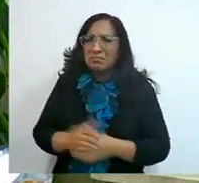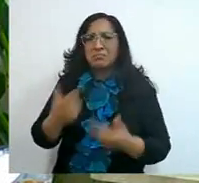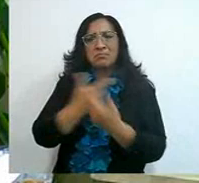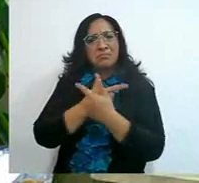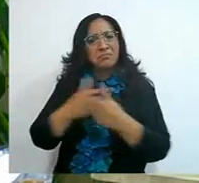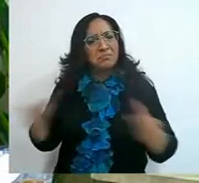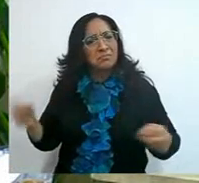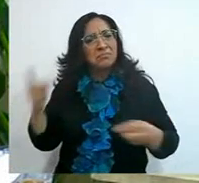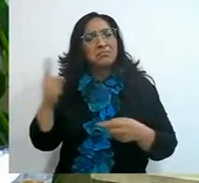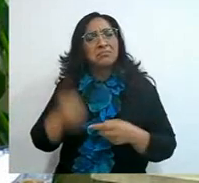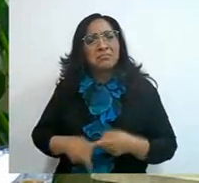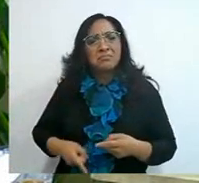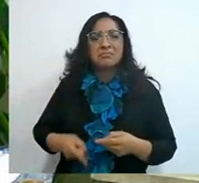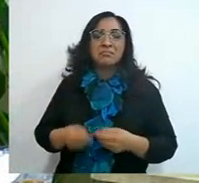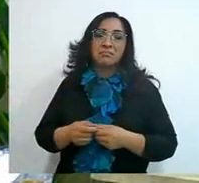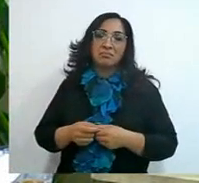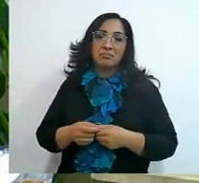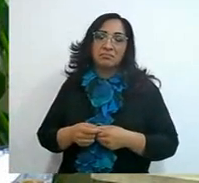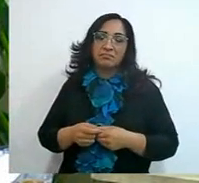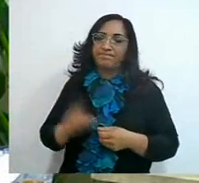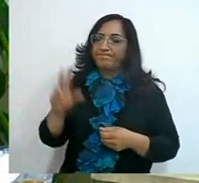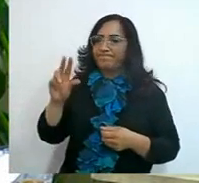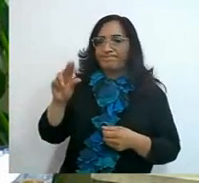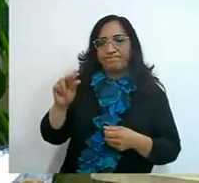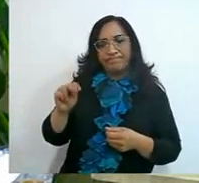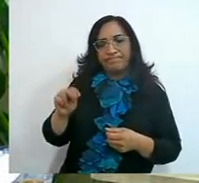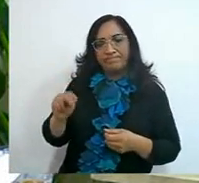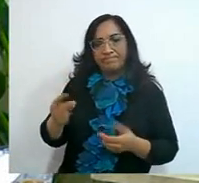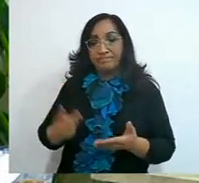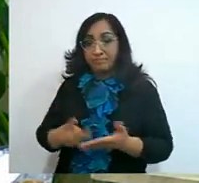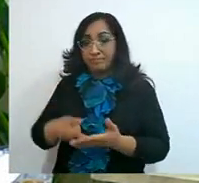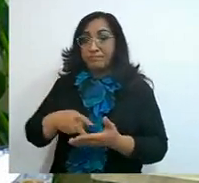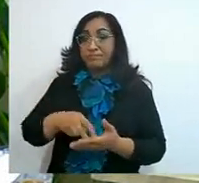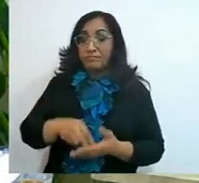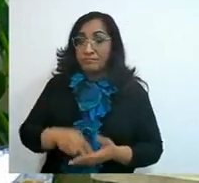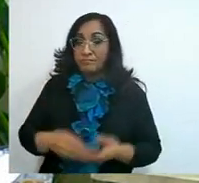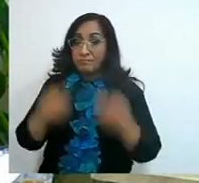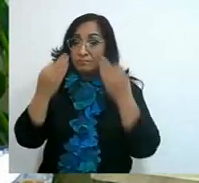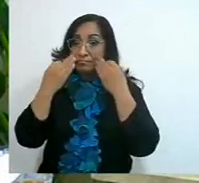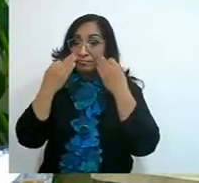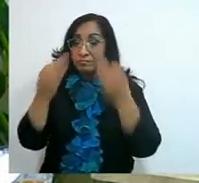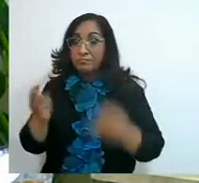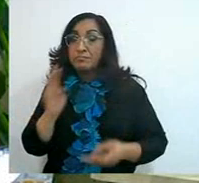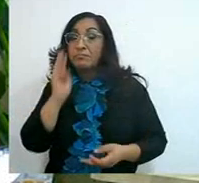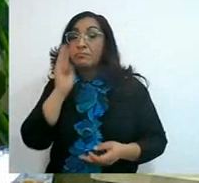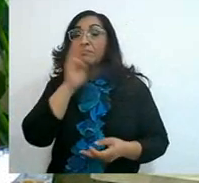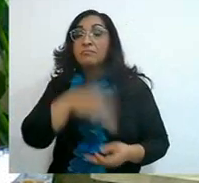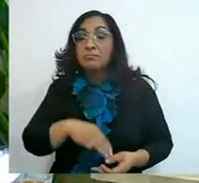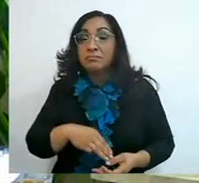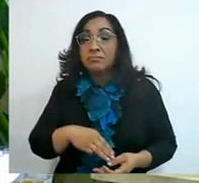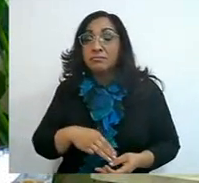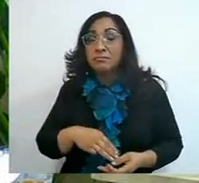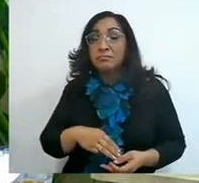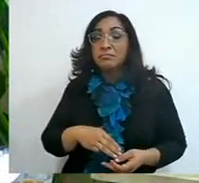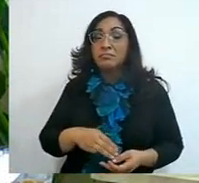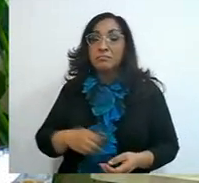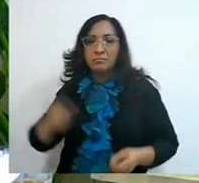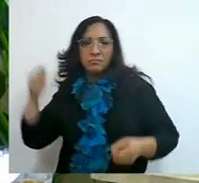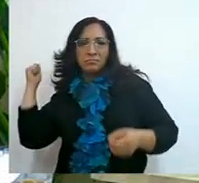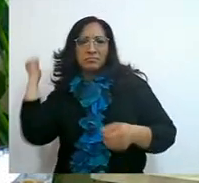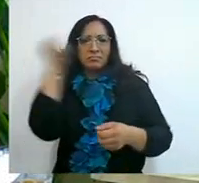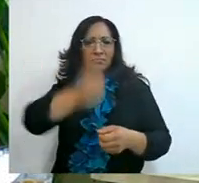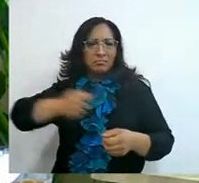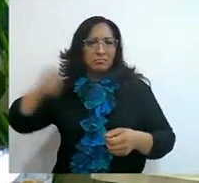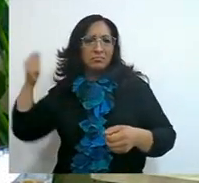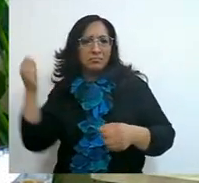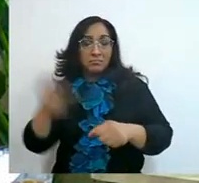que tienen. Ah, no, levantaron testigos falsos y lo apedrearon